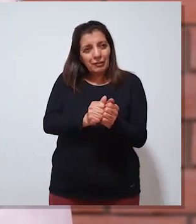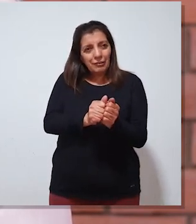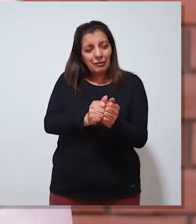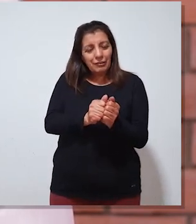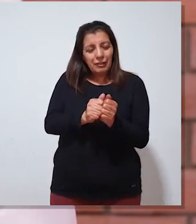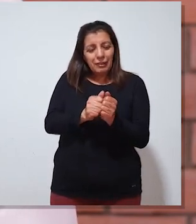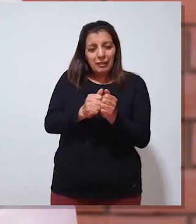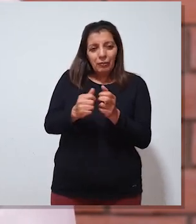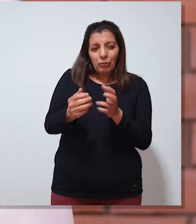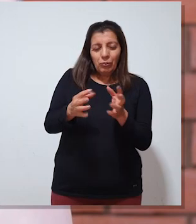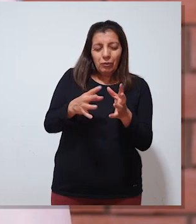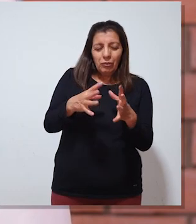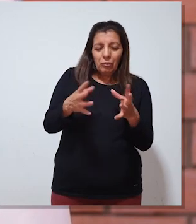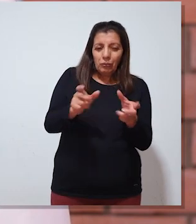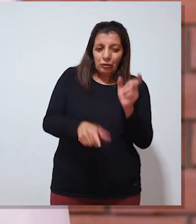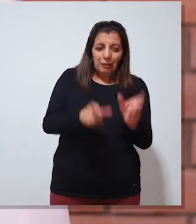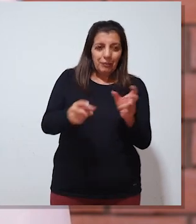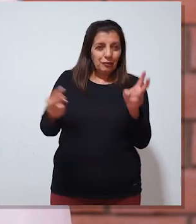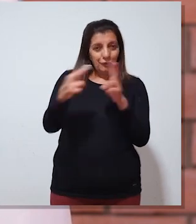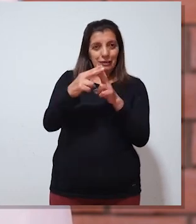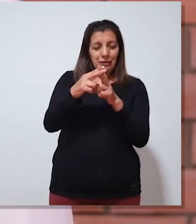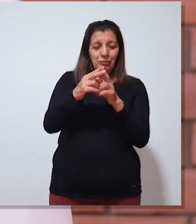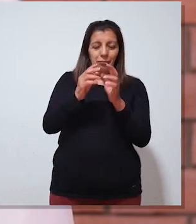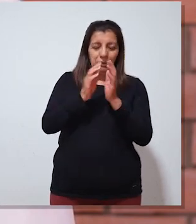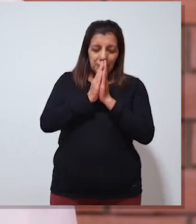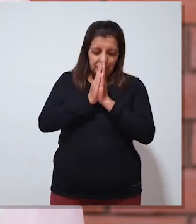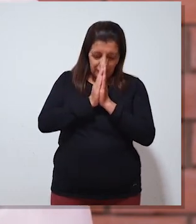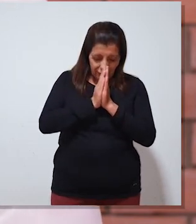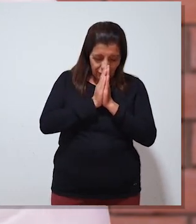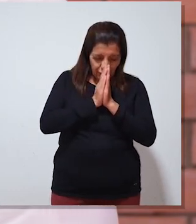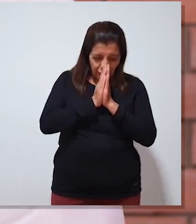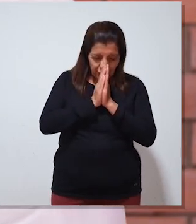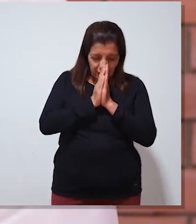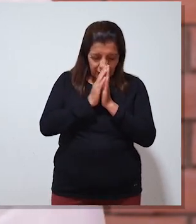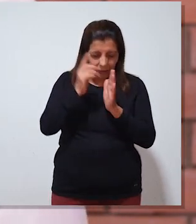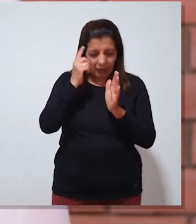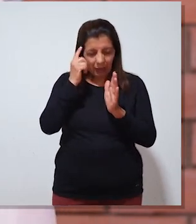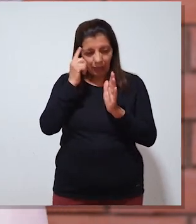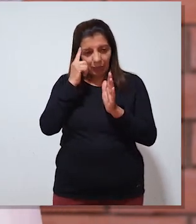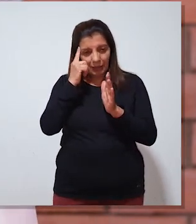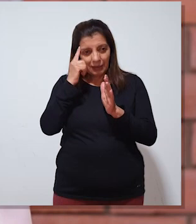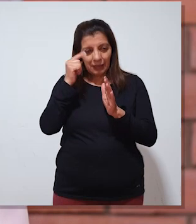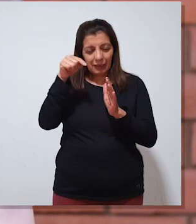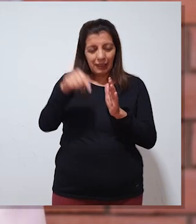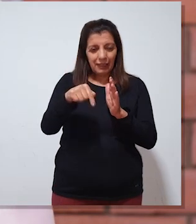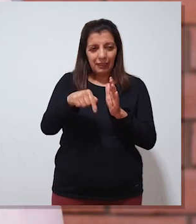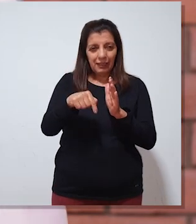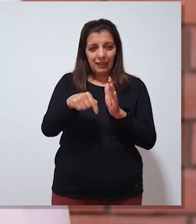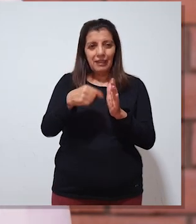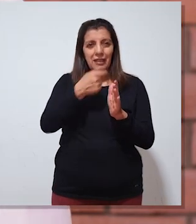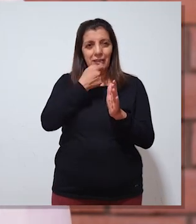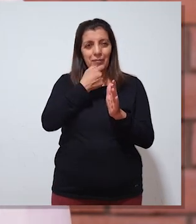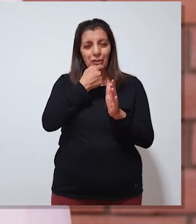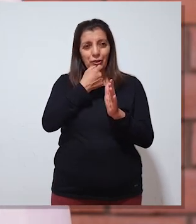encuentros de oración y discernimiento pastoral de esta arquidiócesis en el pasado. Si la pandemia y